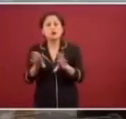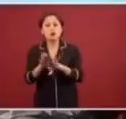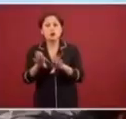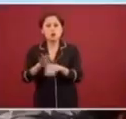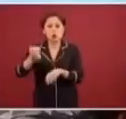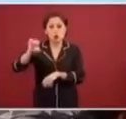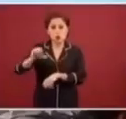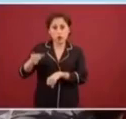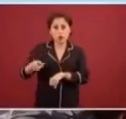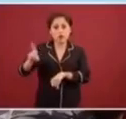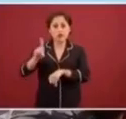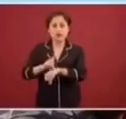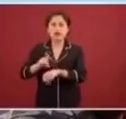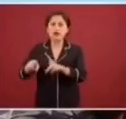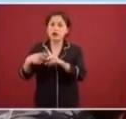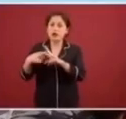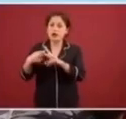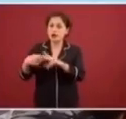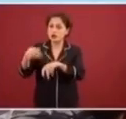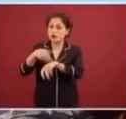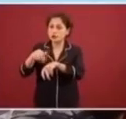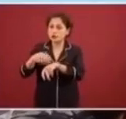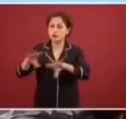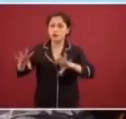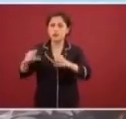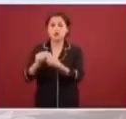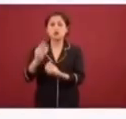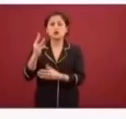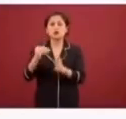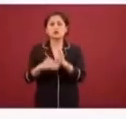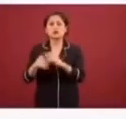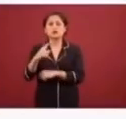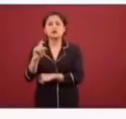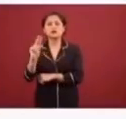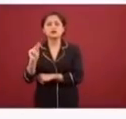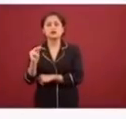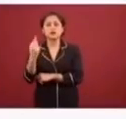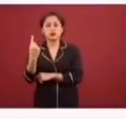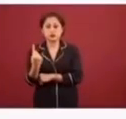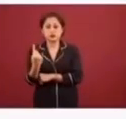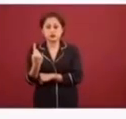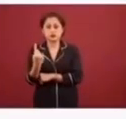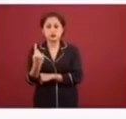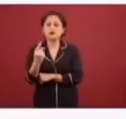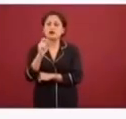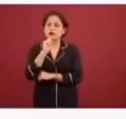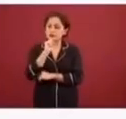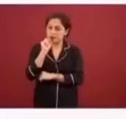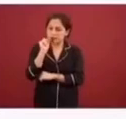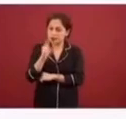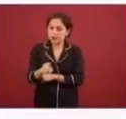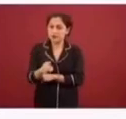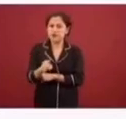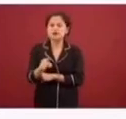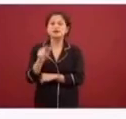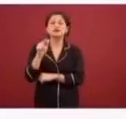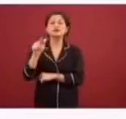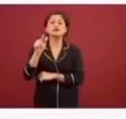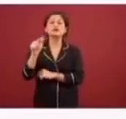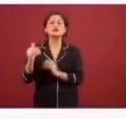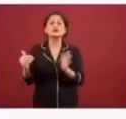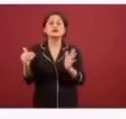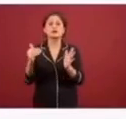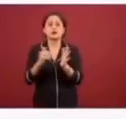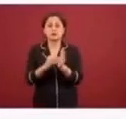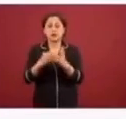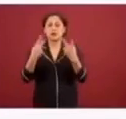actualiza la cifra de casos confirmados a 3.181, así también son ya más de 17,000 personas